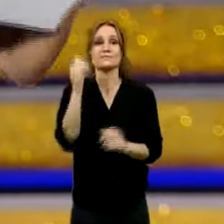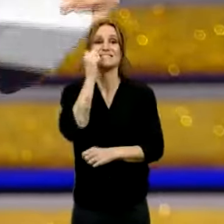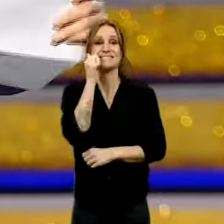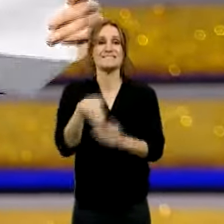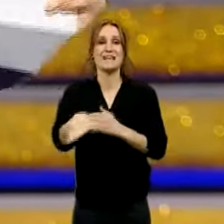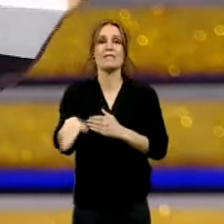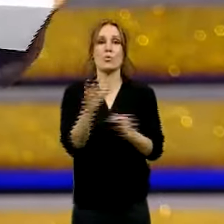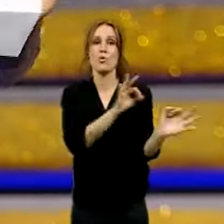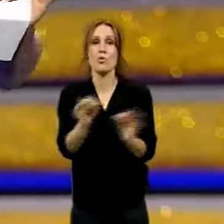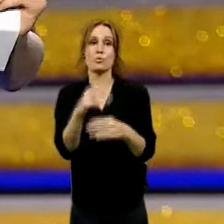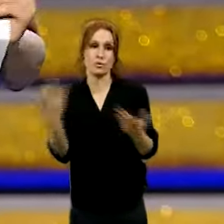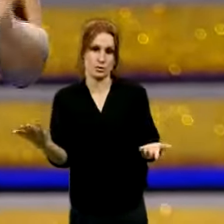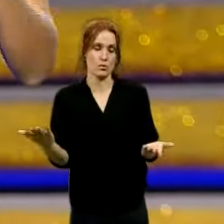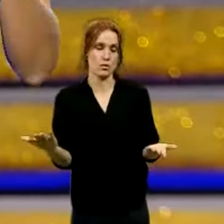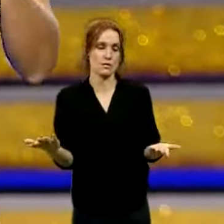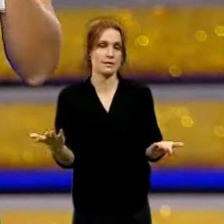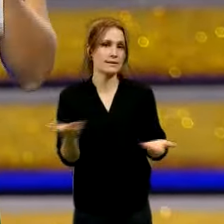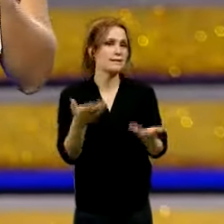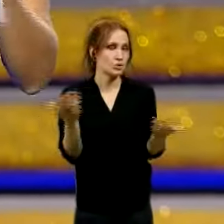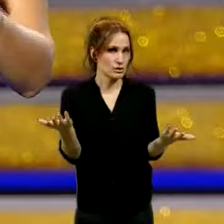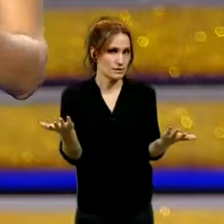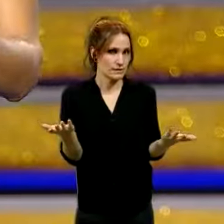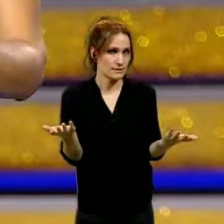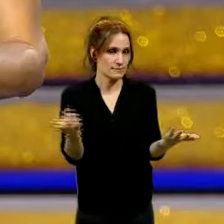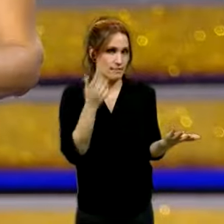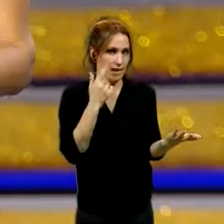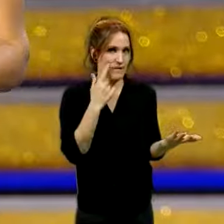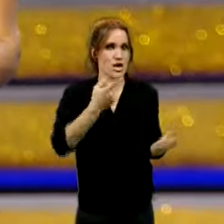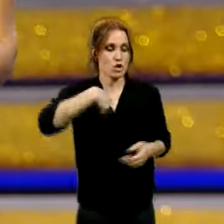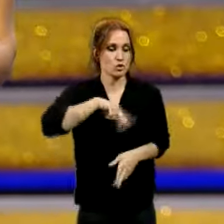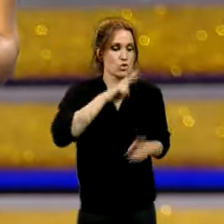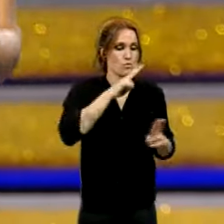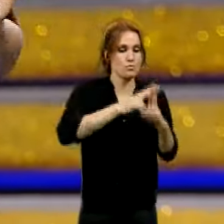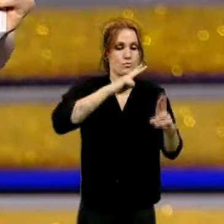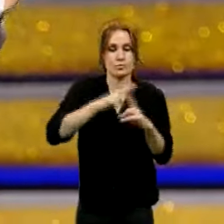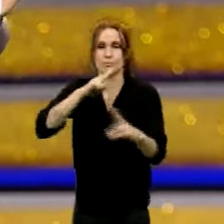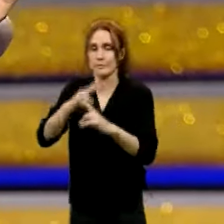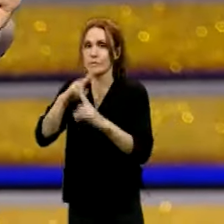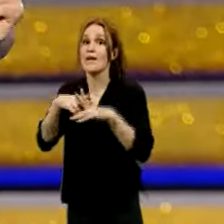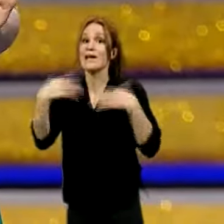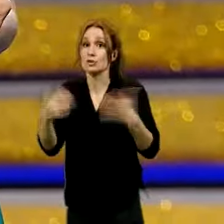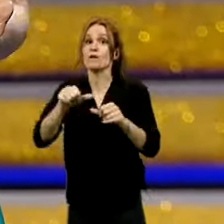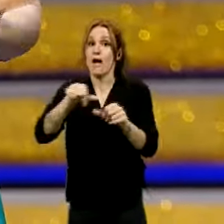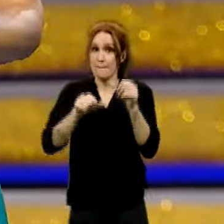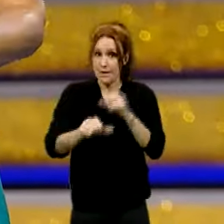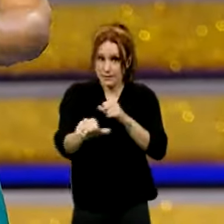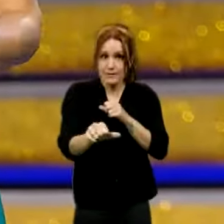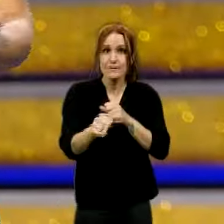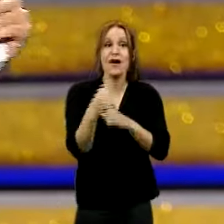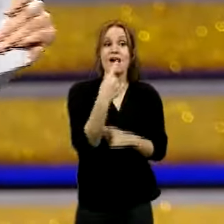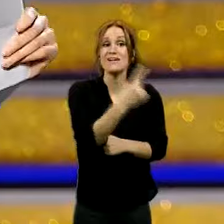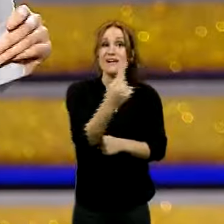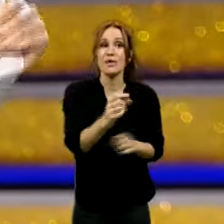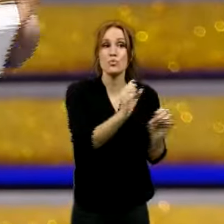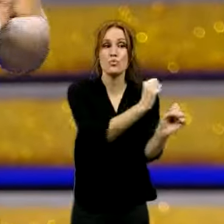¿vale? Al final de haber nombrado, o sea, cuando hayamos finalizado de nombrarlas a todas, entonces en ese momento será cuando cada uno de